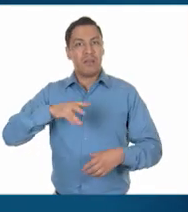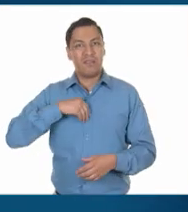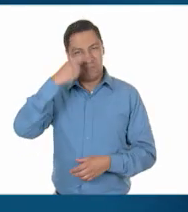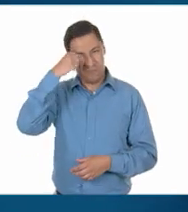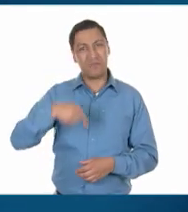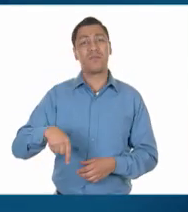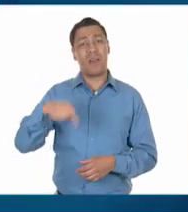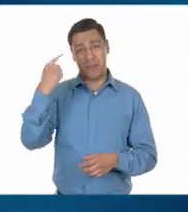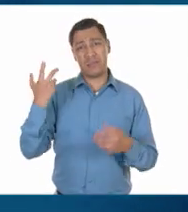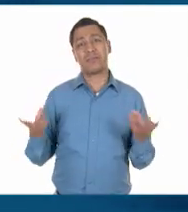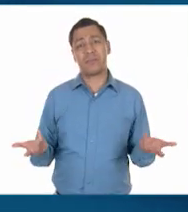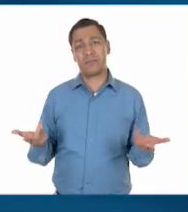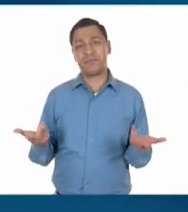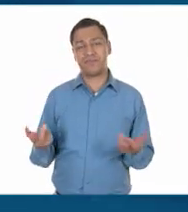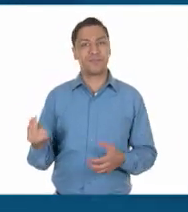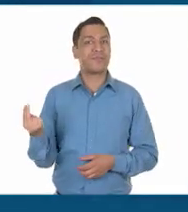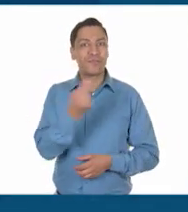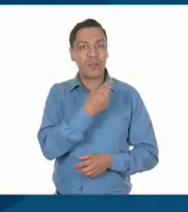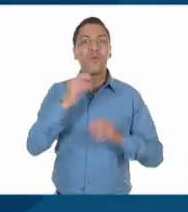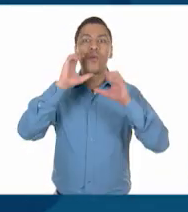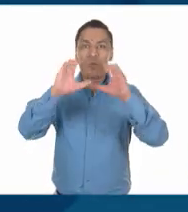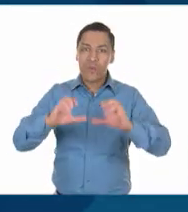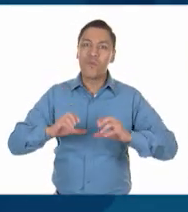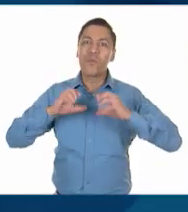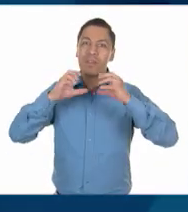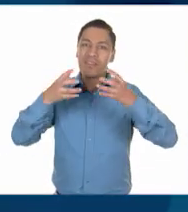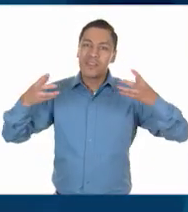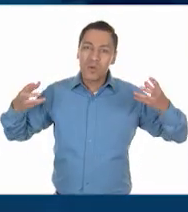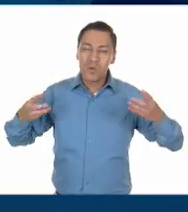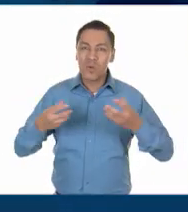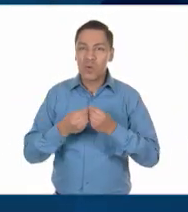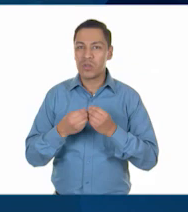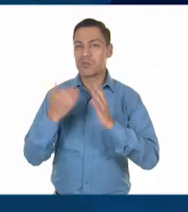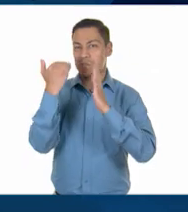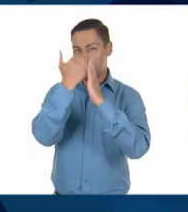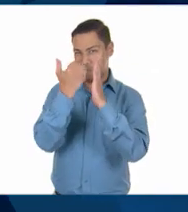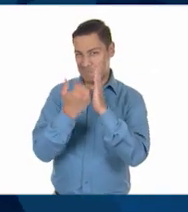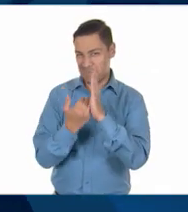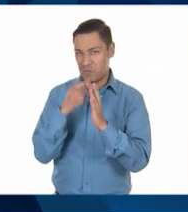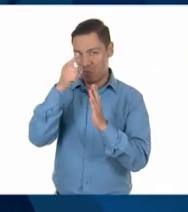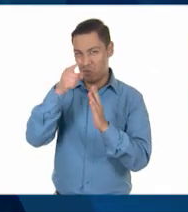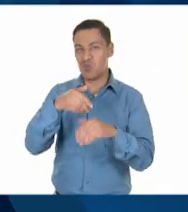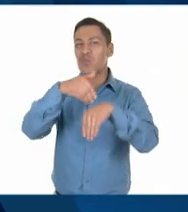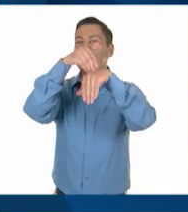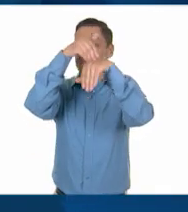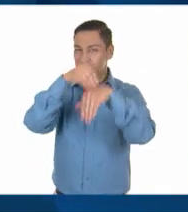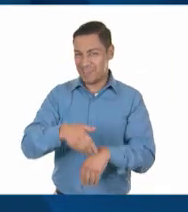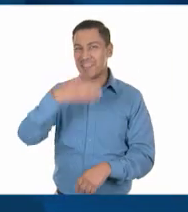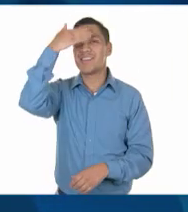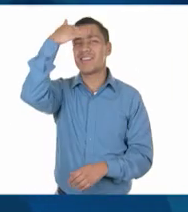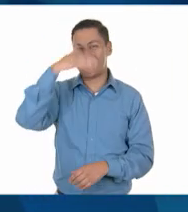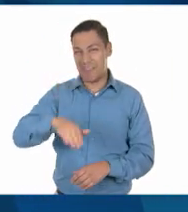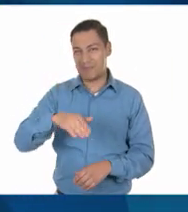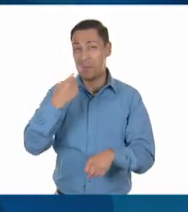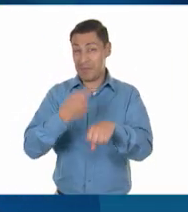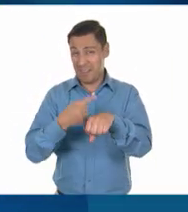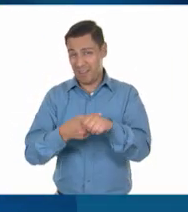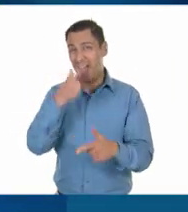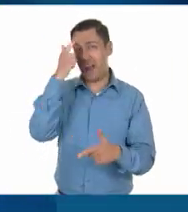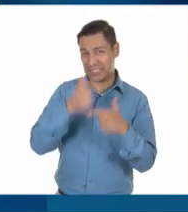las personas. Por eso hay que continuar cuidándonos siguiendo las buenas prácticas que ya todos conocemos para evitar contagiarnos.